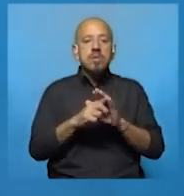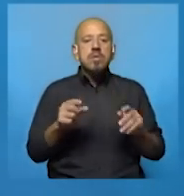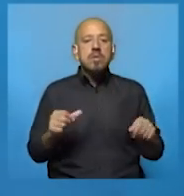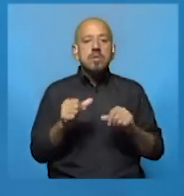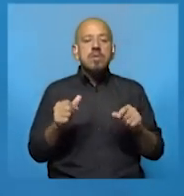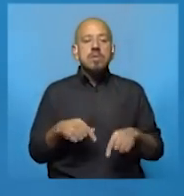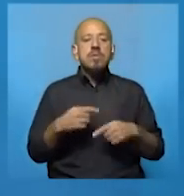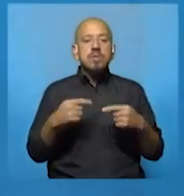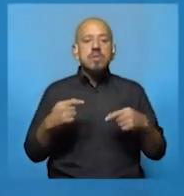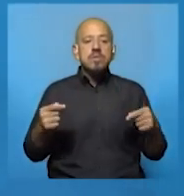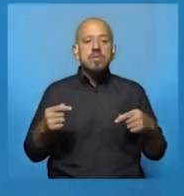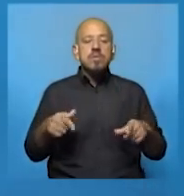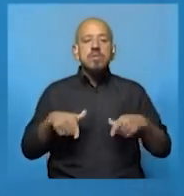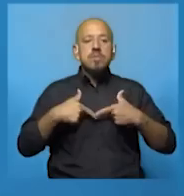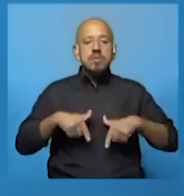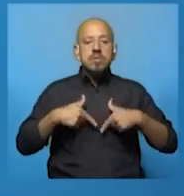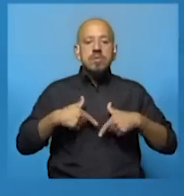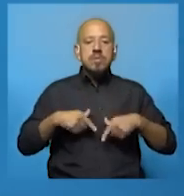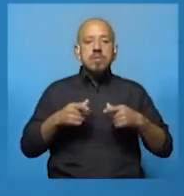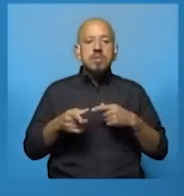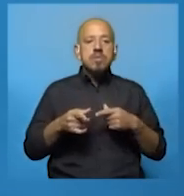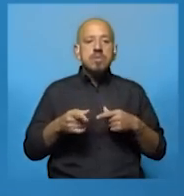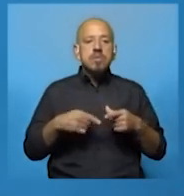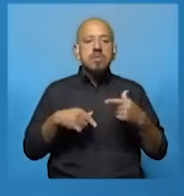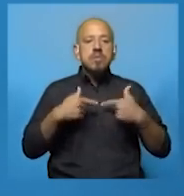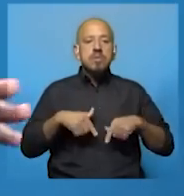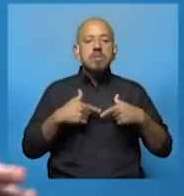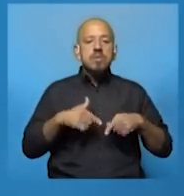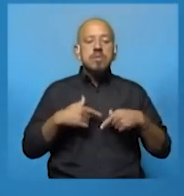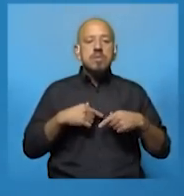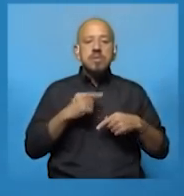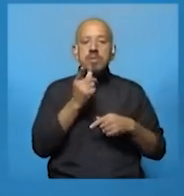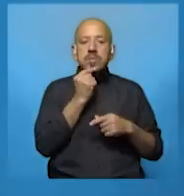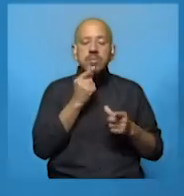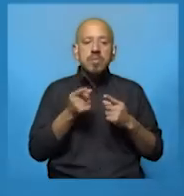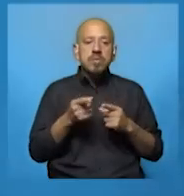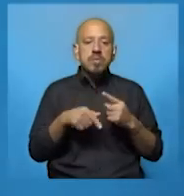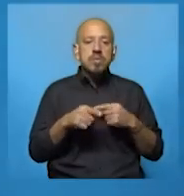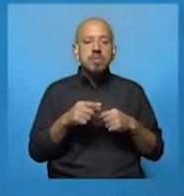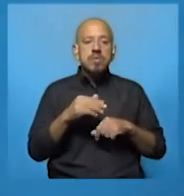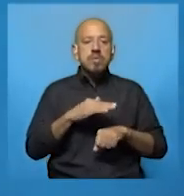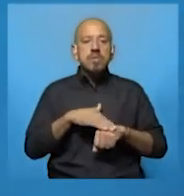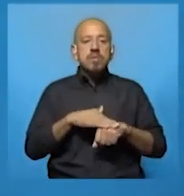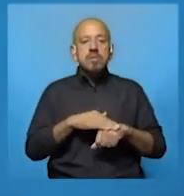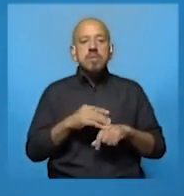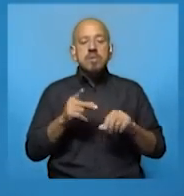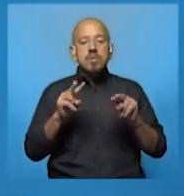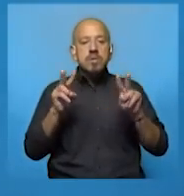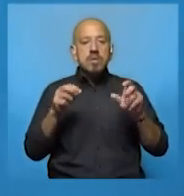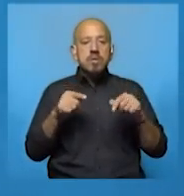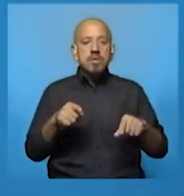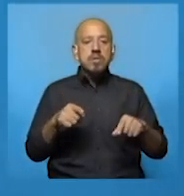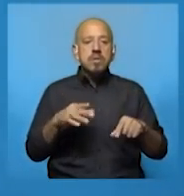acciones ministerialistas digamos que el Ministerio de interior se le encargue únicamente de este tema hay otras